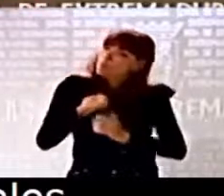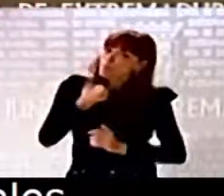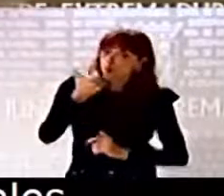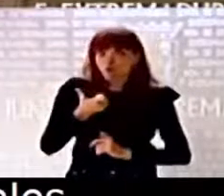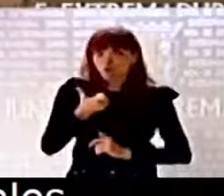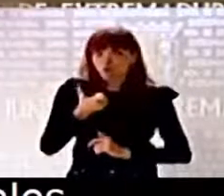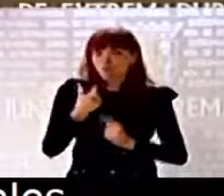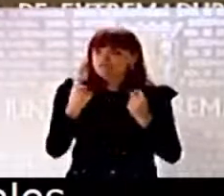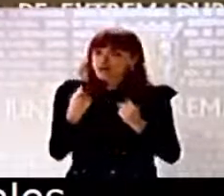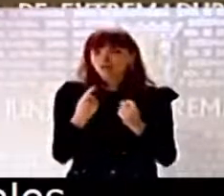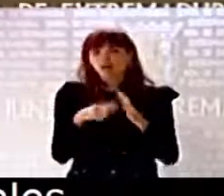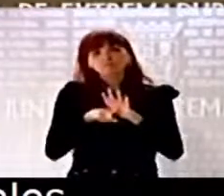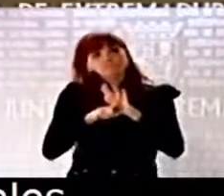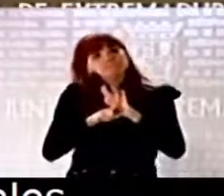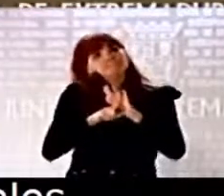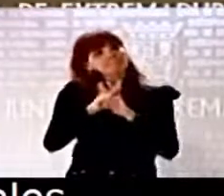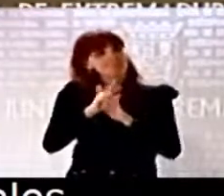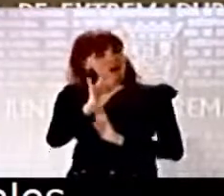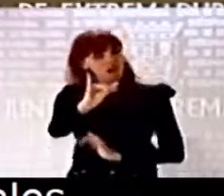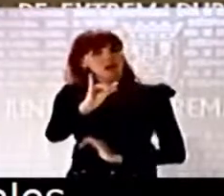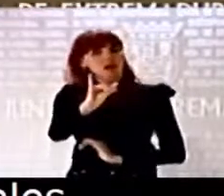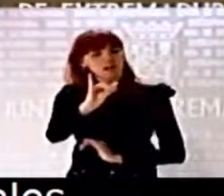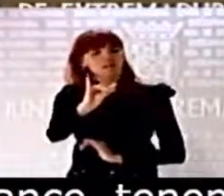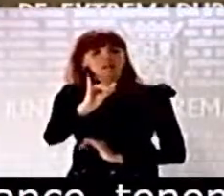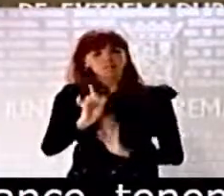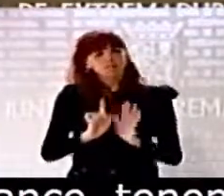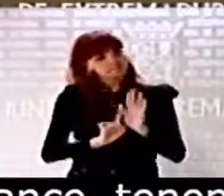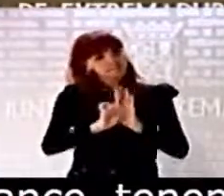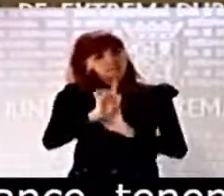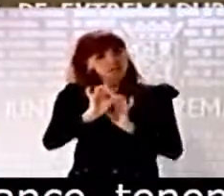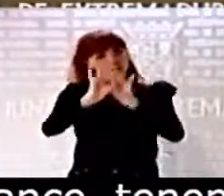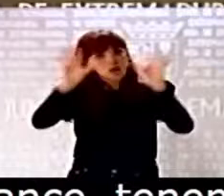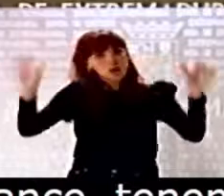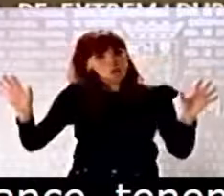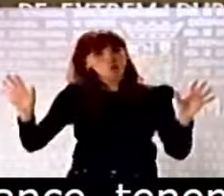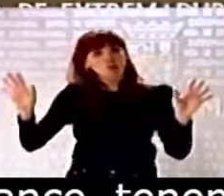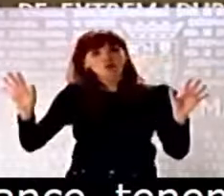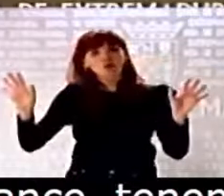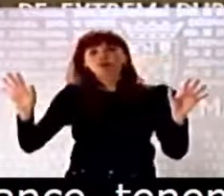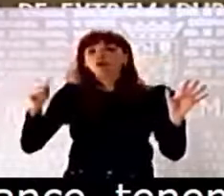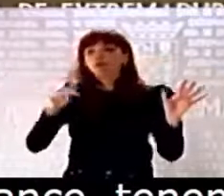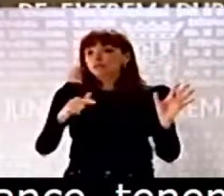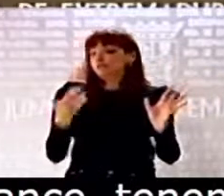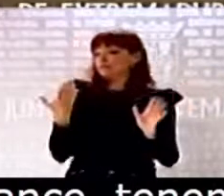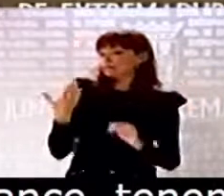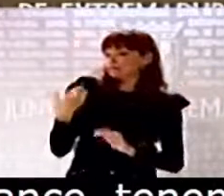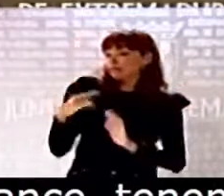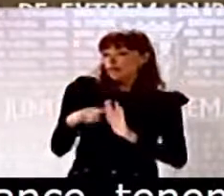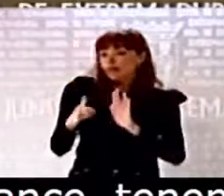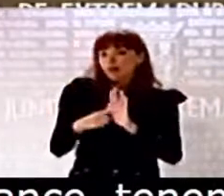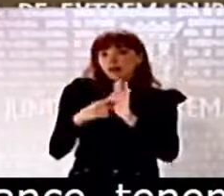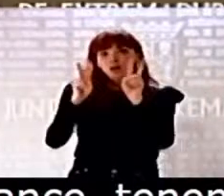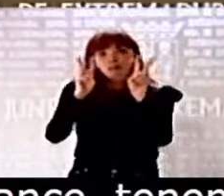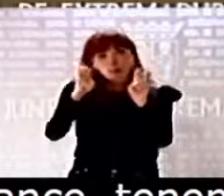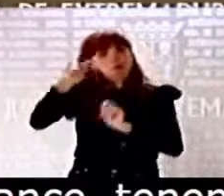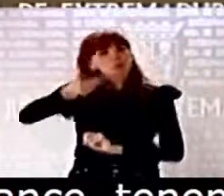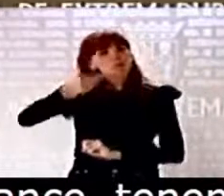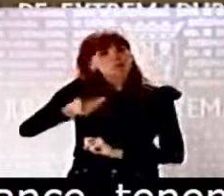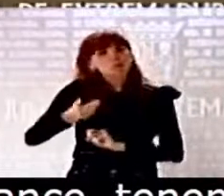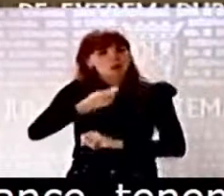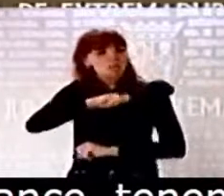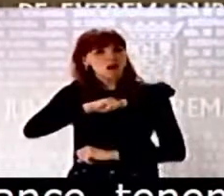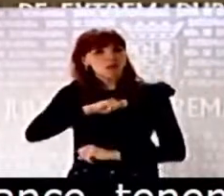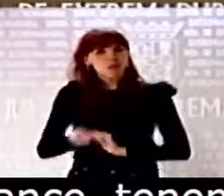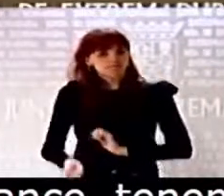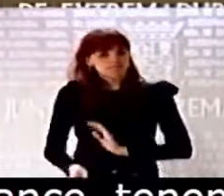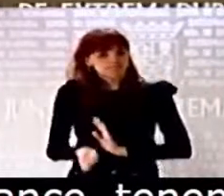¿Tenemos avance? Tenemos avance. Ni que decir tiene desde que se impulsaron leyes importantes en este país o se